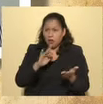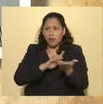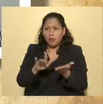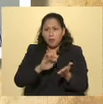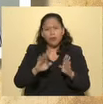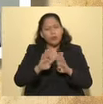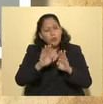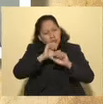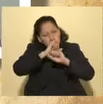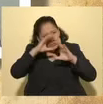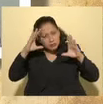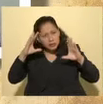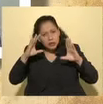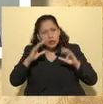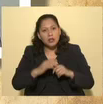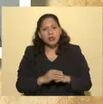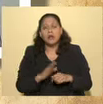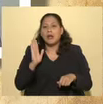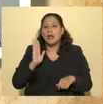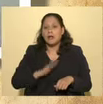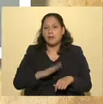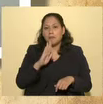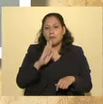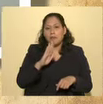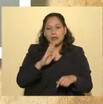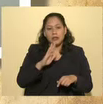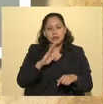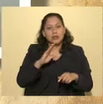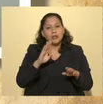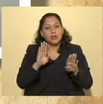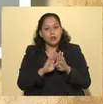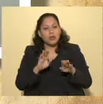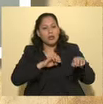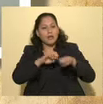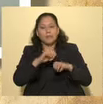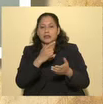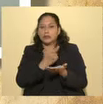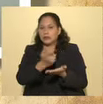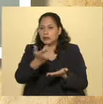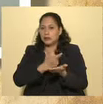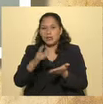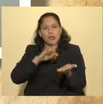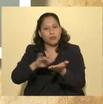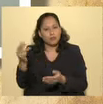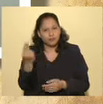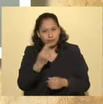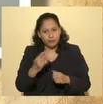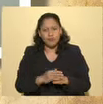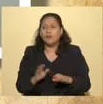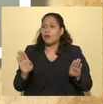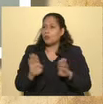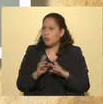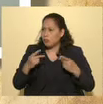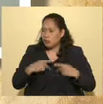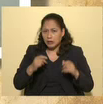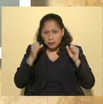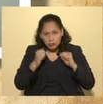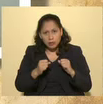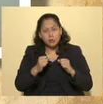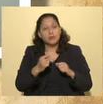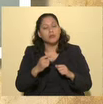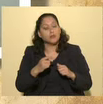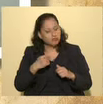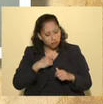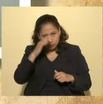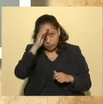visión también más IP, más de iniciativa privada. Sí, más práctica, ¿no? Uh-huh. Muy pragmática. Me considero una persona pragmática, voy